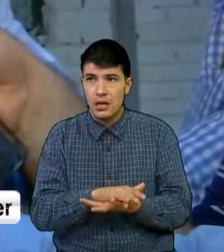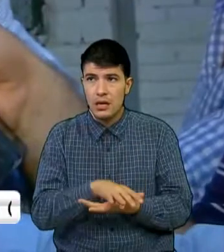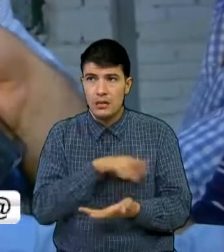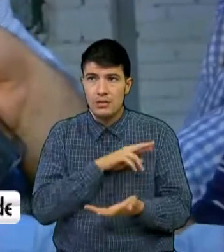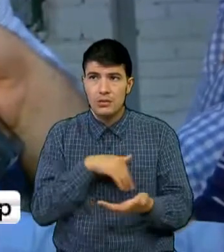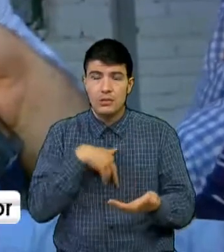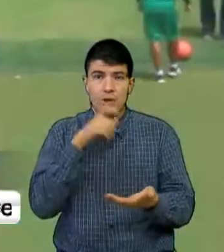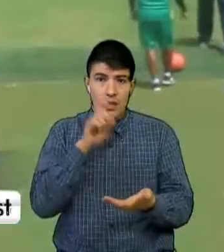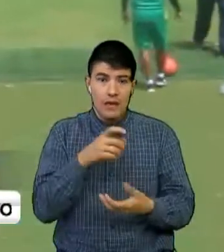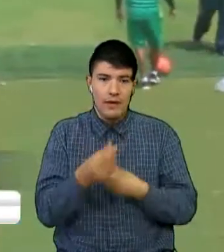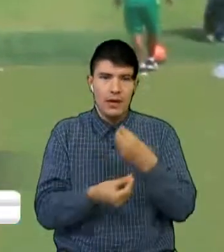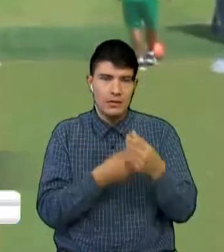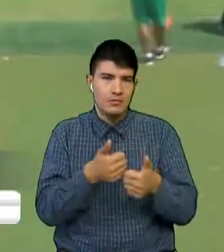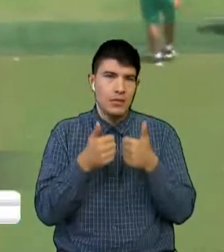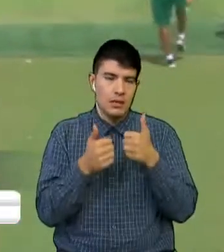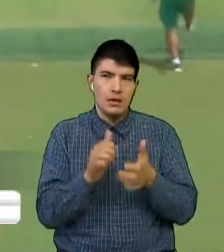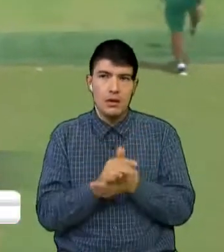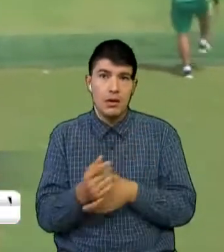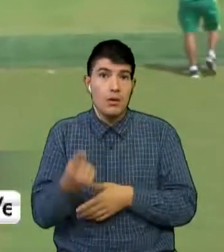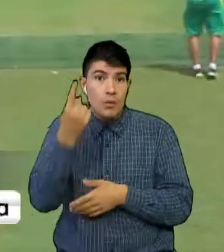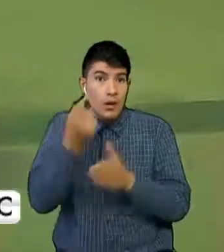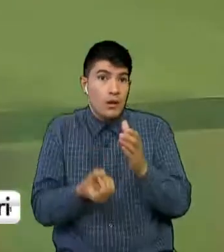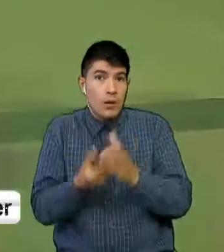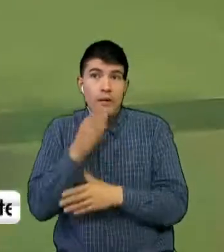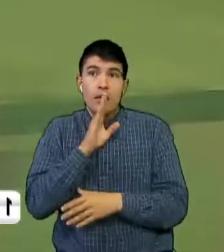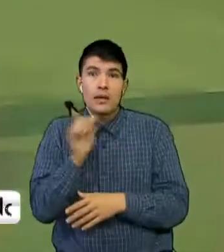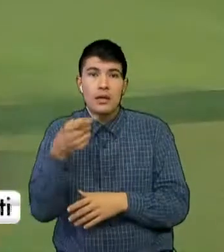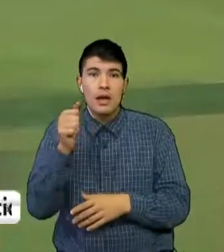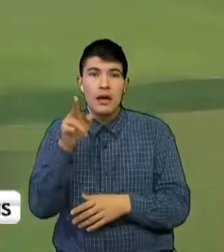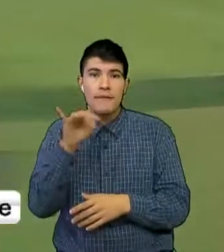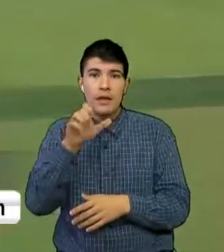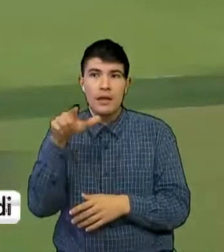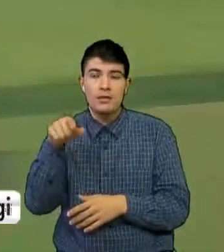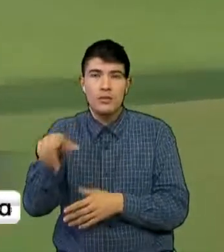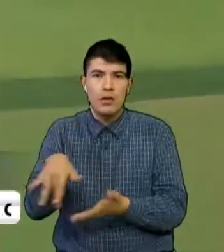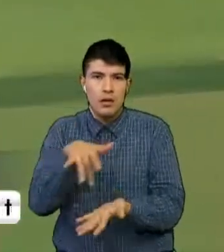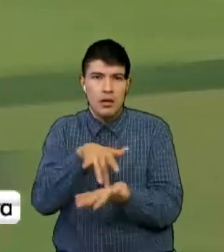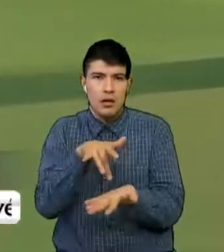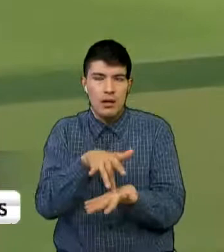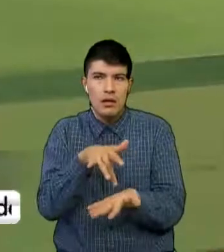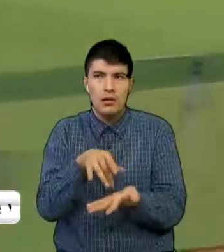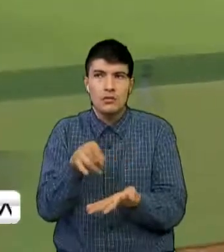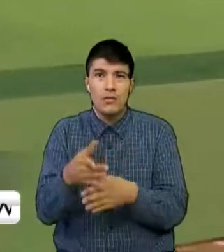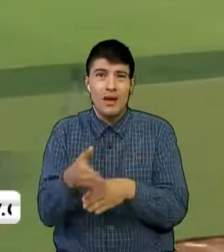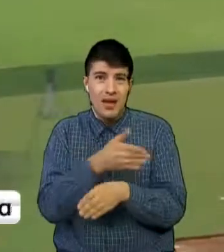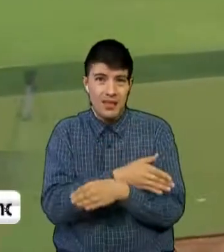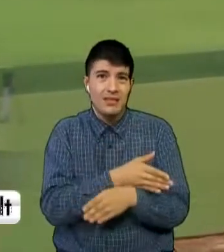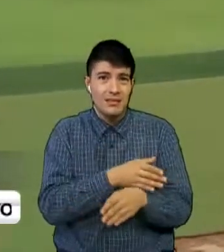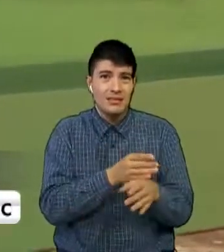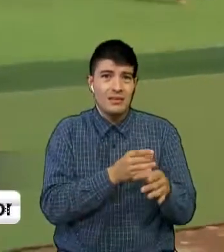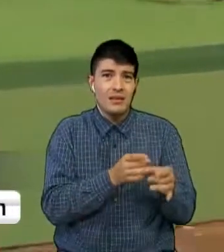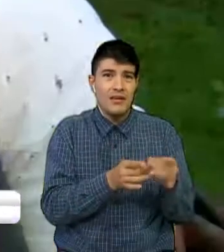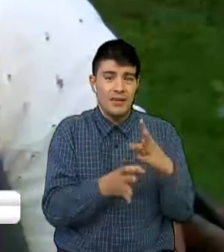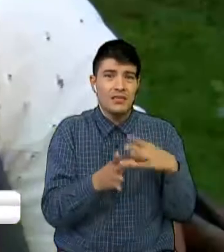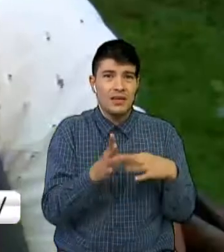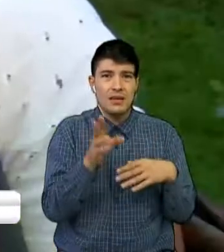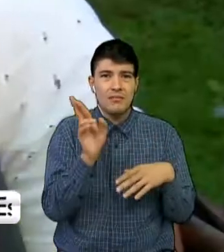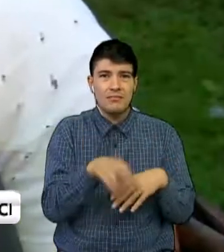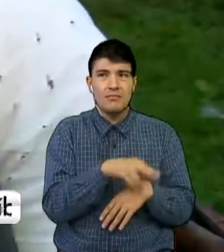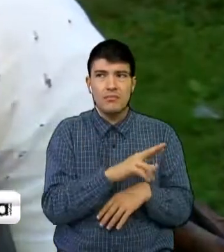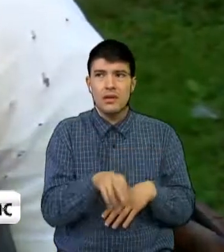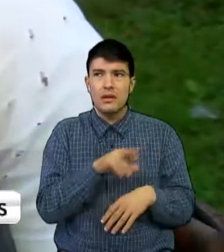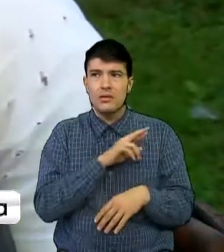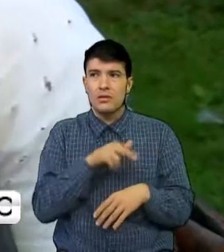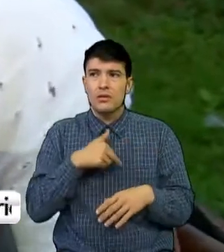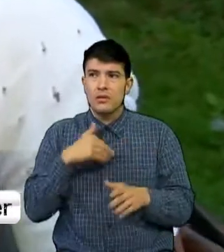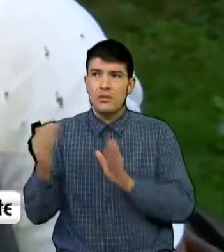había que hacer se hizo una de las grandes novedades será gabriel gómez quien retorna a la mitad de la cancha luego de pagar una fecha de sanción por acumulación de amarillas vamos enfrentar